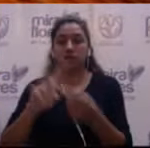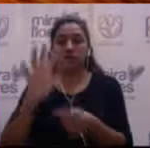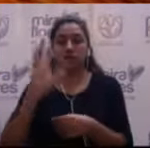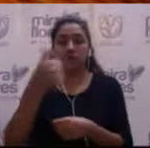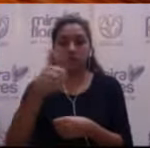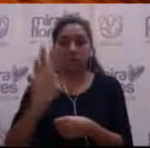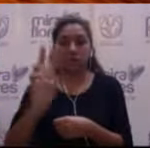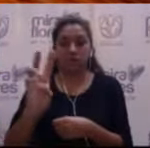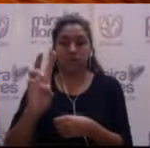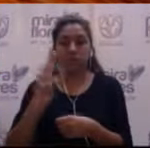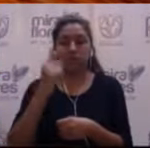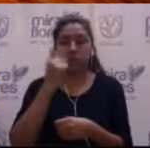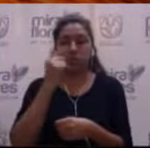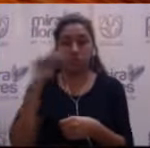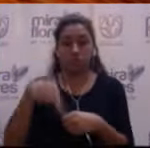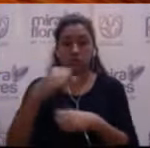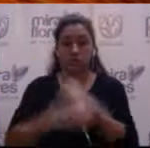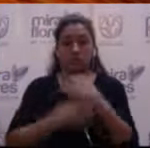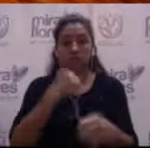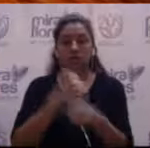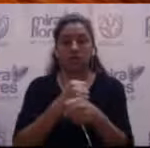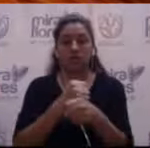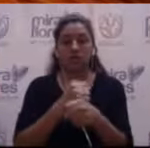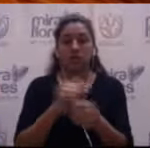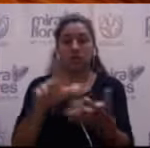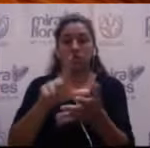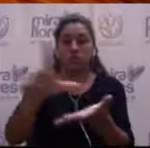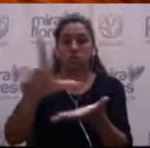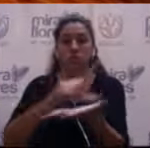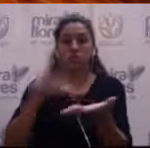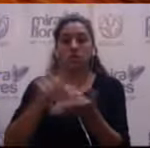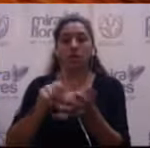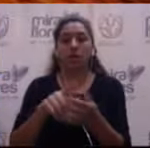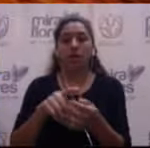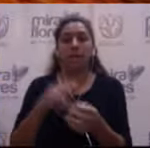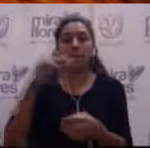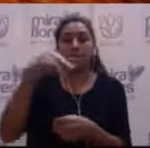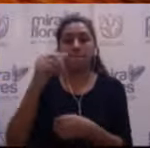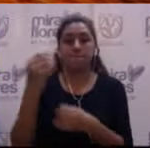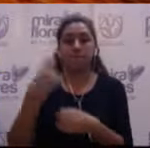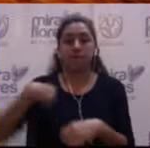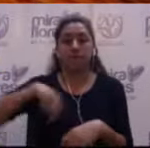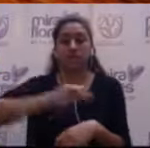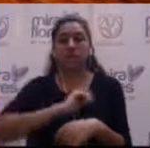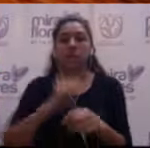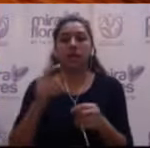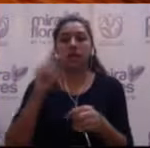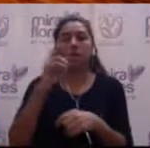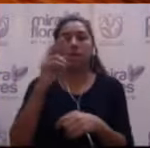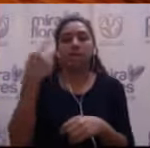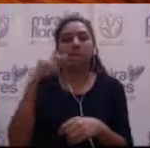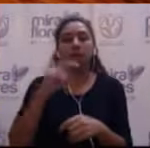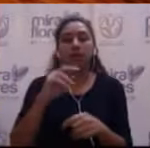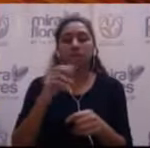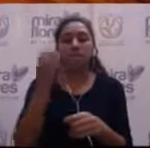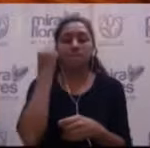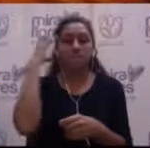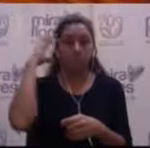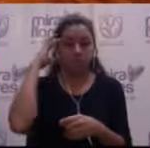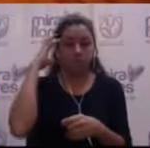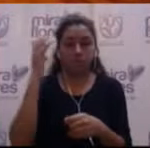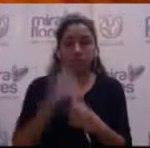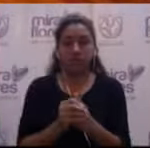junio del presente año inclusive a la ciudad de Madrid, España, para su participación en representación de la Municipalidad de Miraflores en